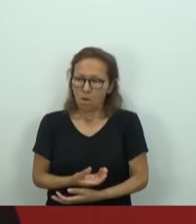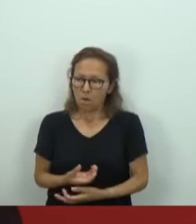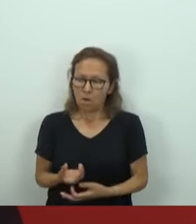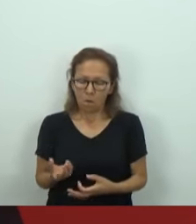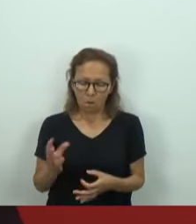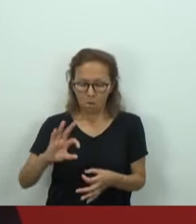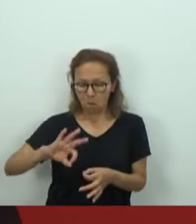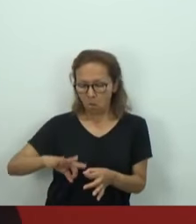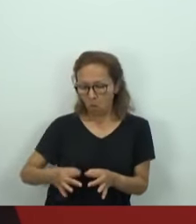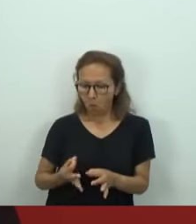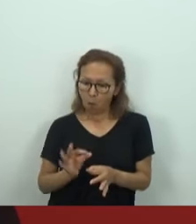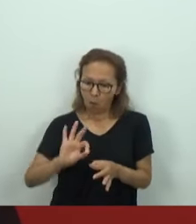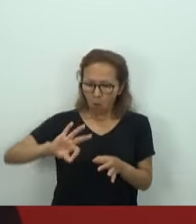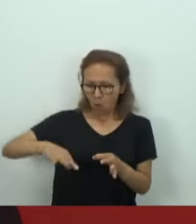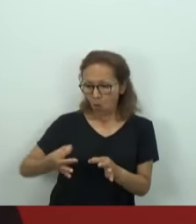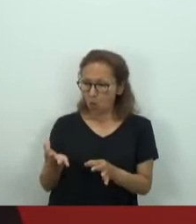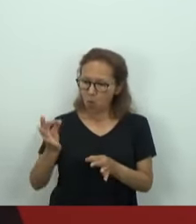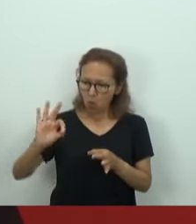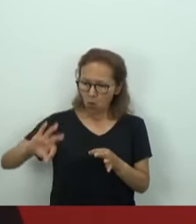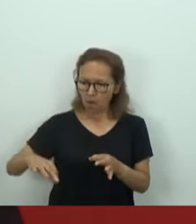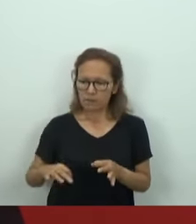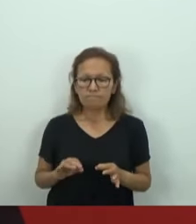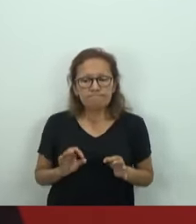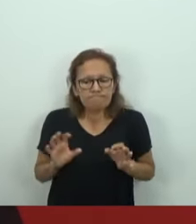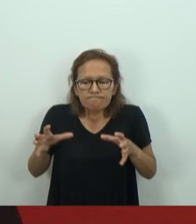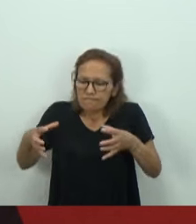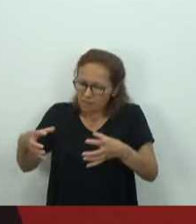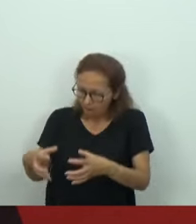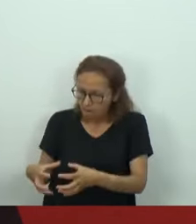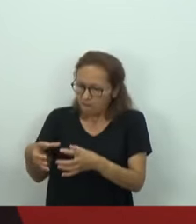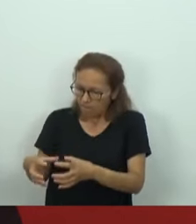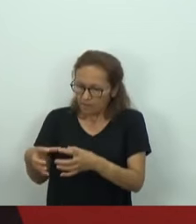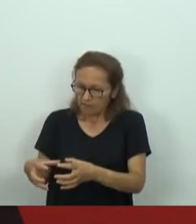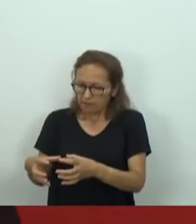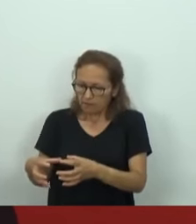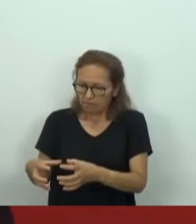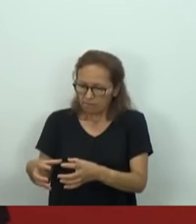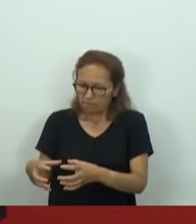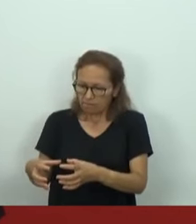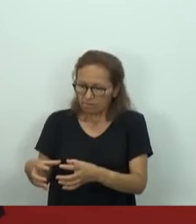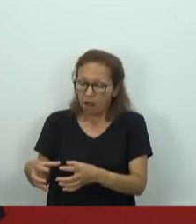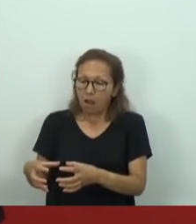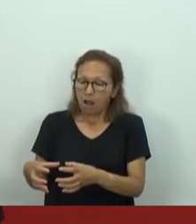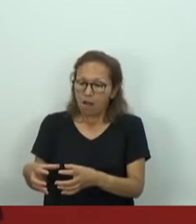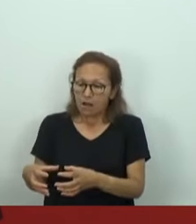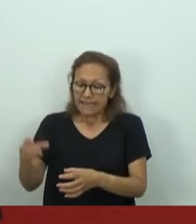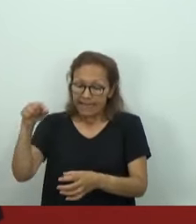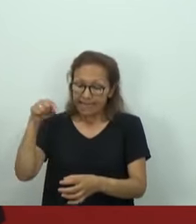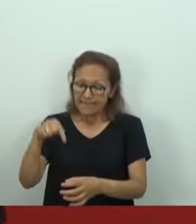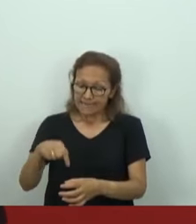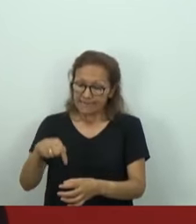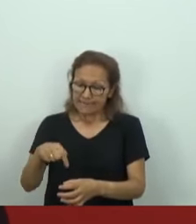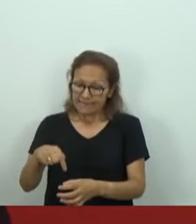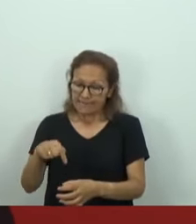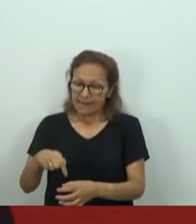El bebé, a través de esa placenta, sale como un cordón de alimentación. Hoy a